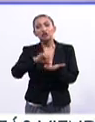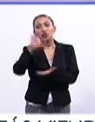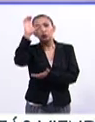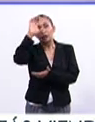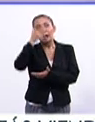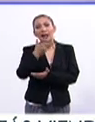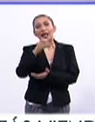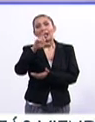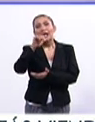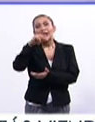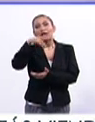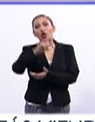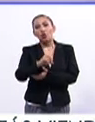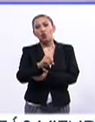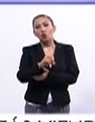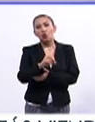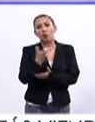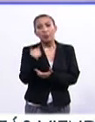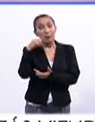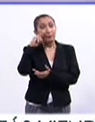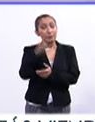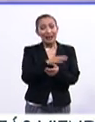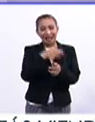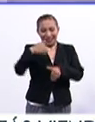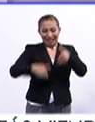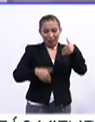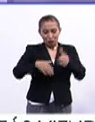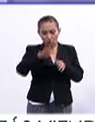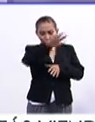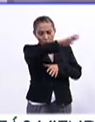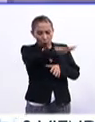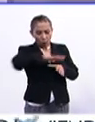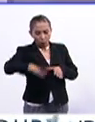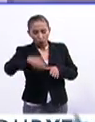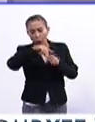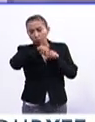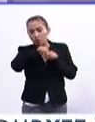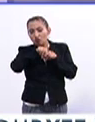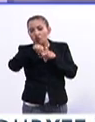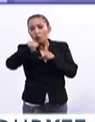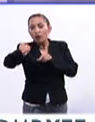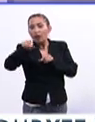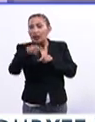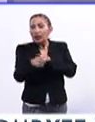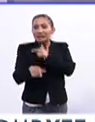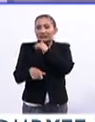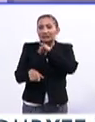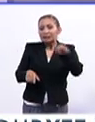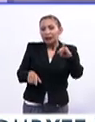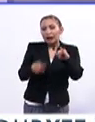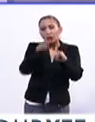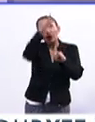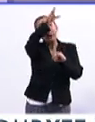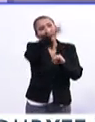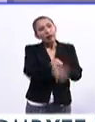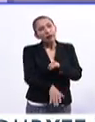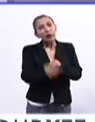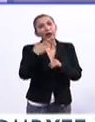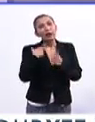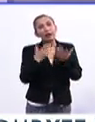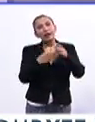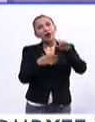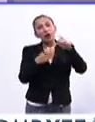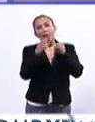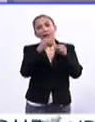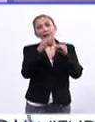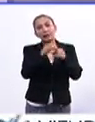cultural helénico la vista el paso este de la zona de teatro baja usted un poco y de la izquierda el shakhtar ahí está al lado derecho